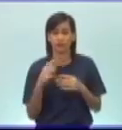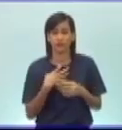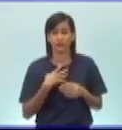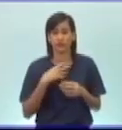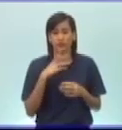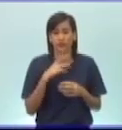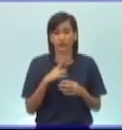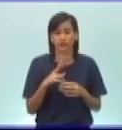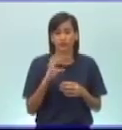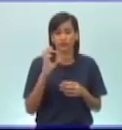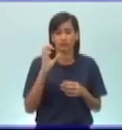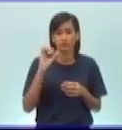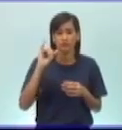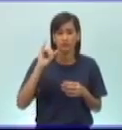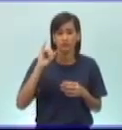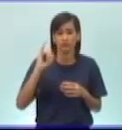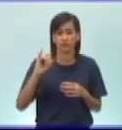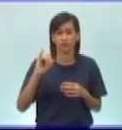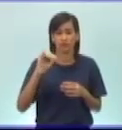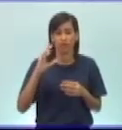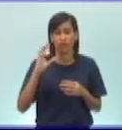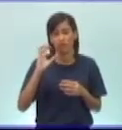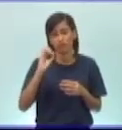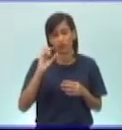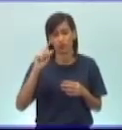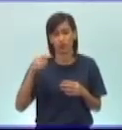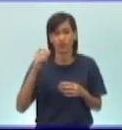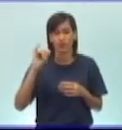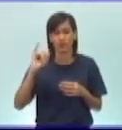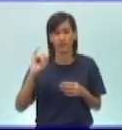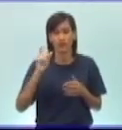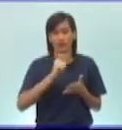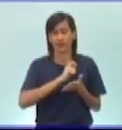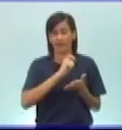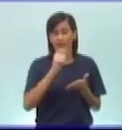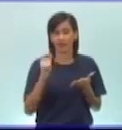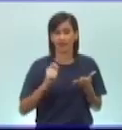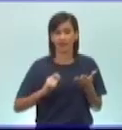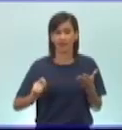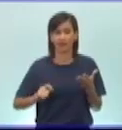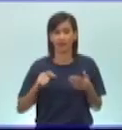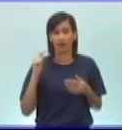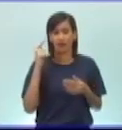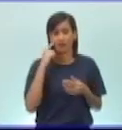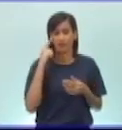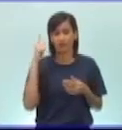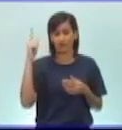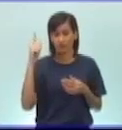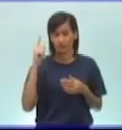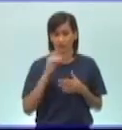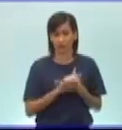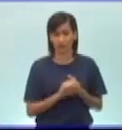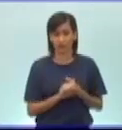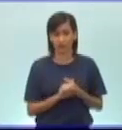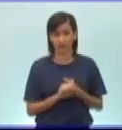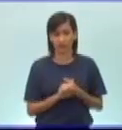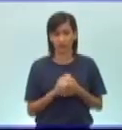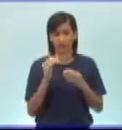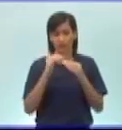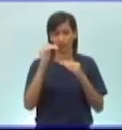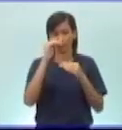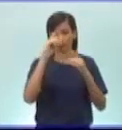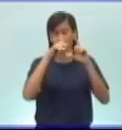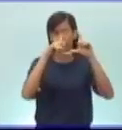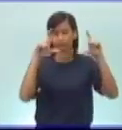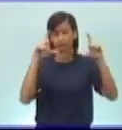resultado 6 décima y lo escribimos acá. Ahora, por el orden